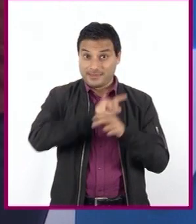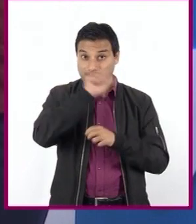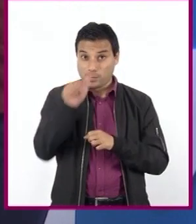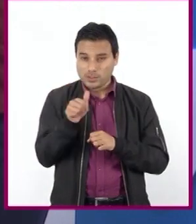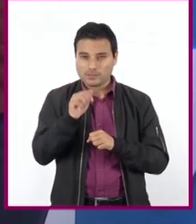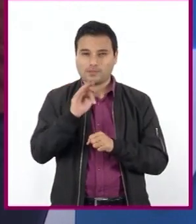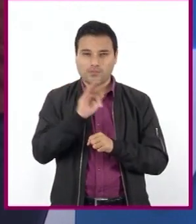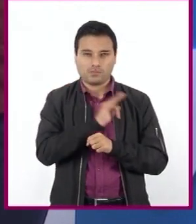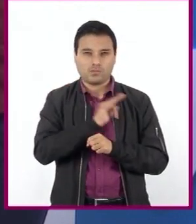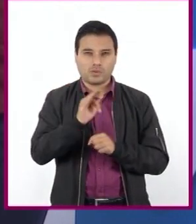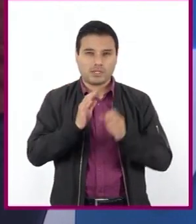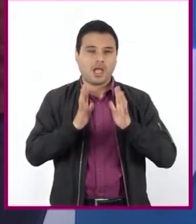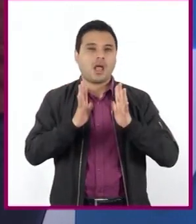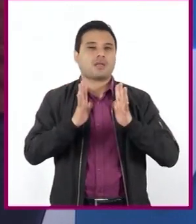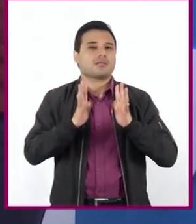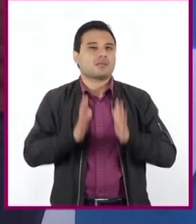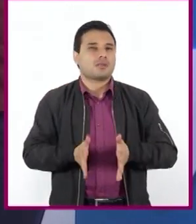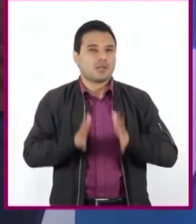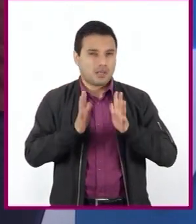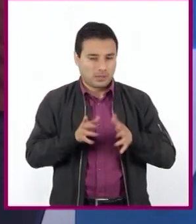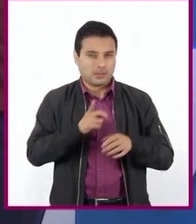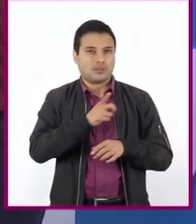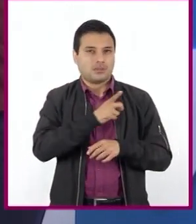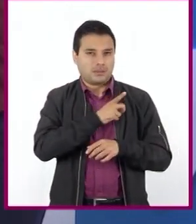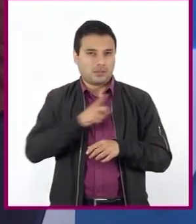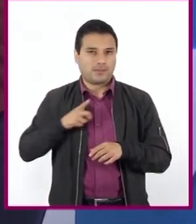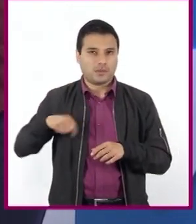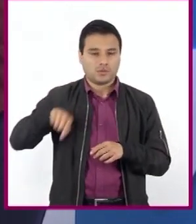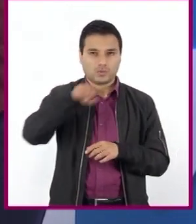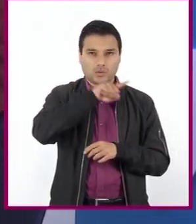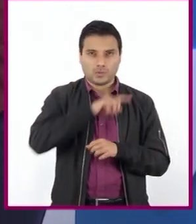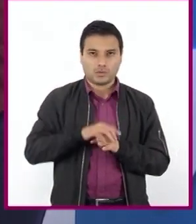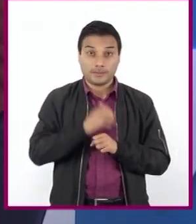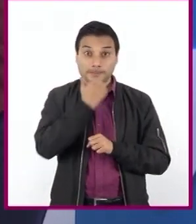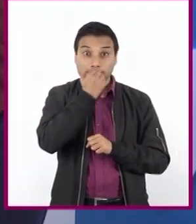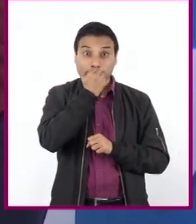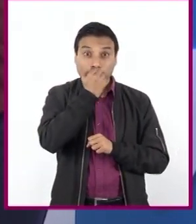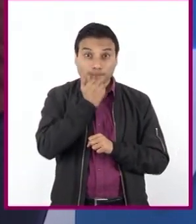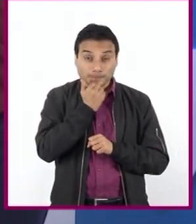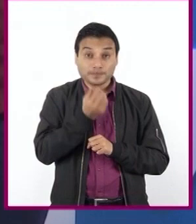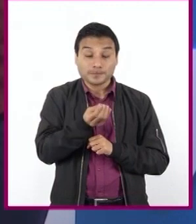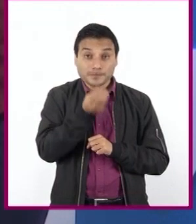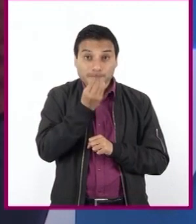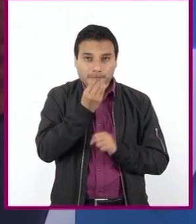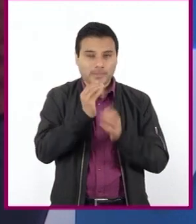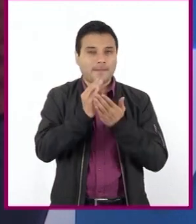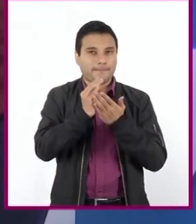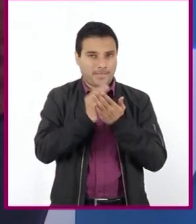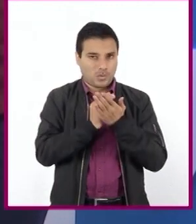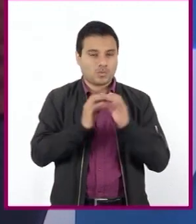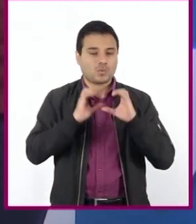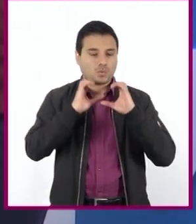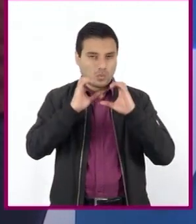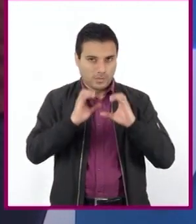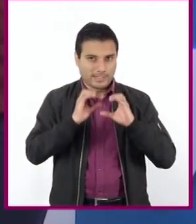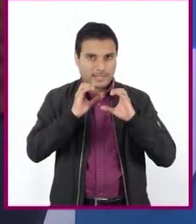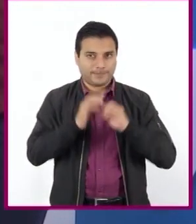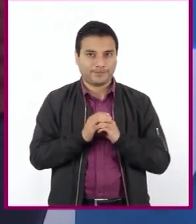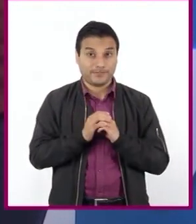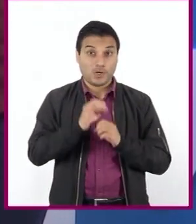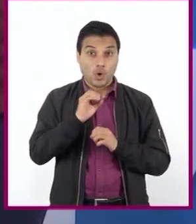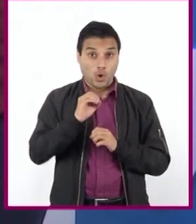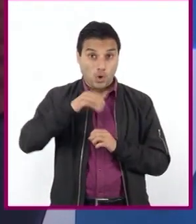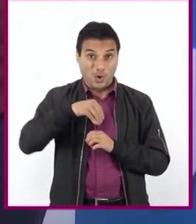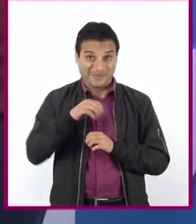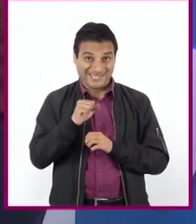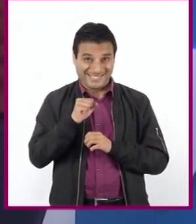tomar conciencia del control que debemos tener sobre la cantidad de azúcar que consumimos cada día. La Organización Mundial